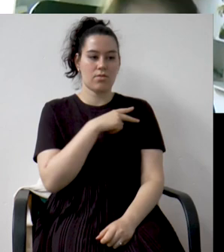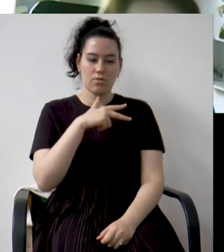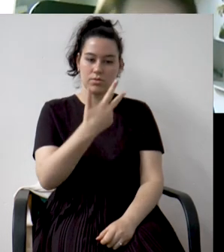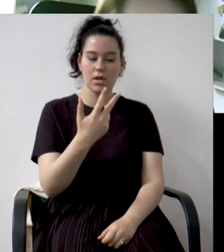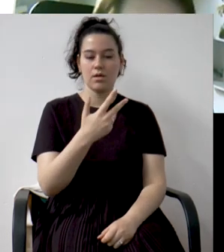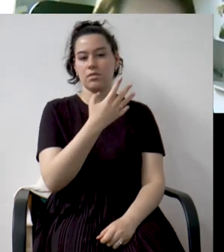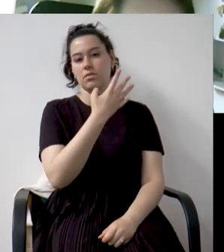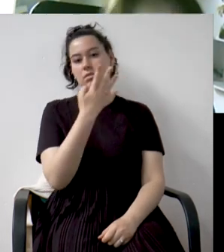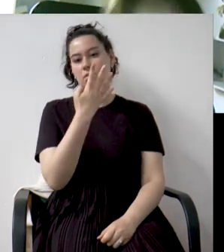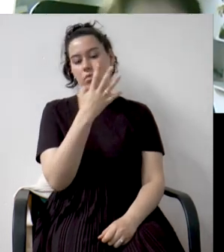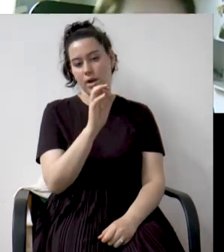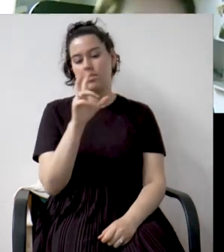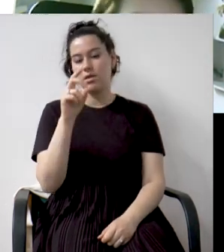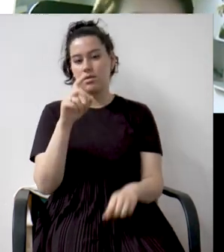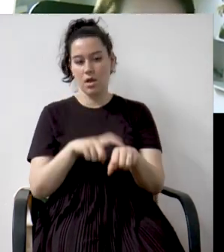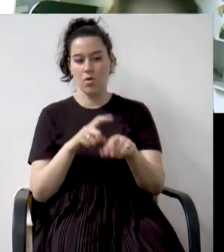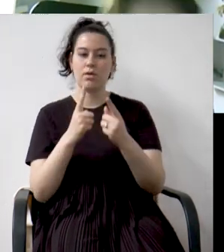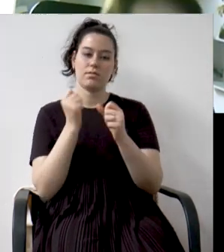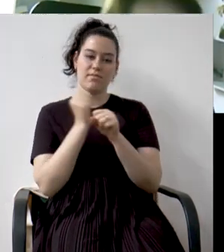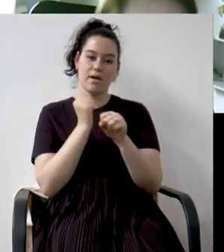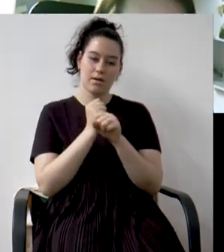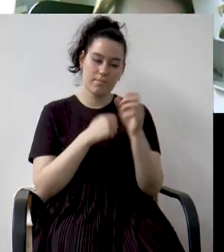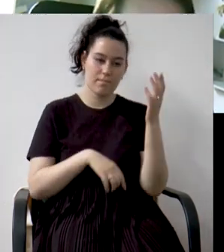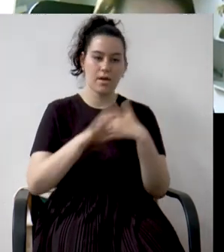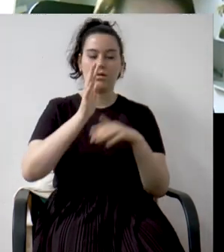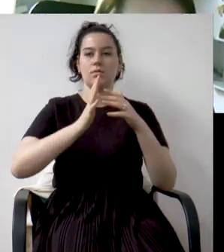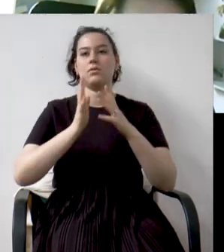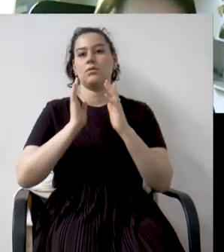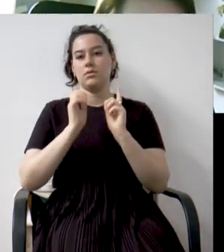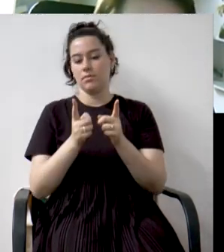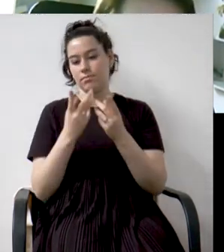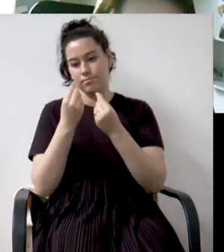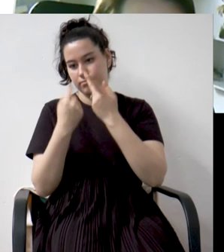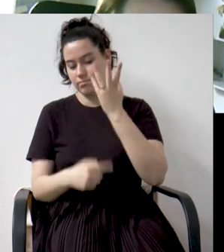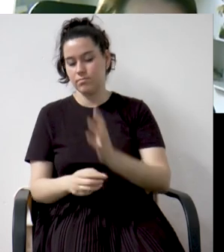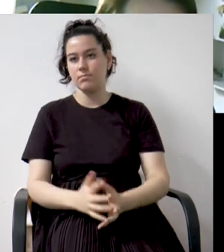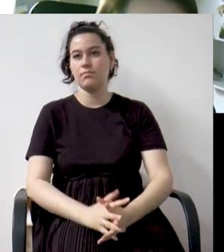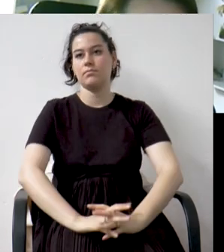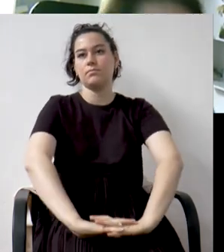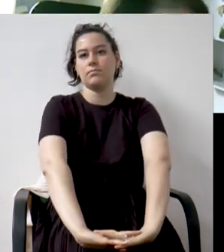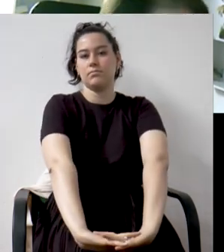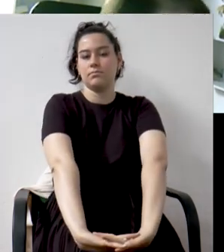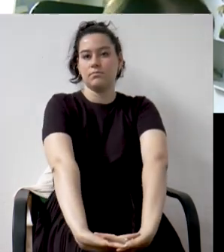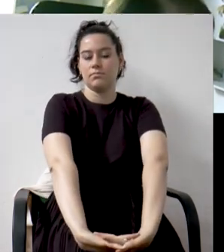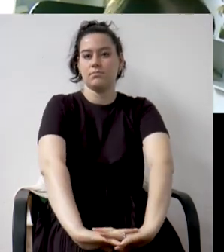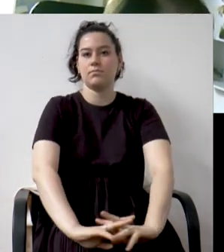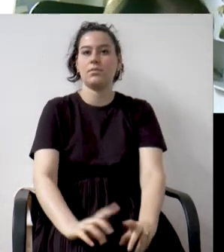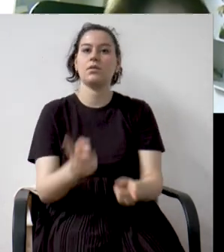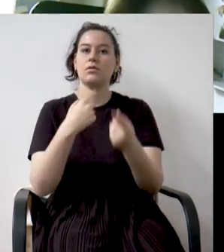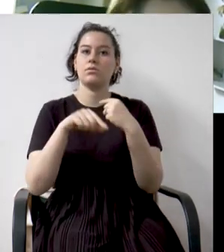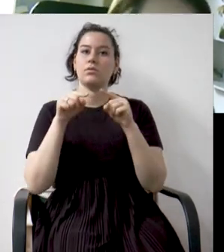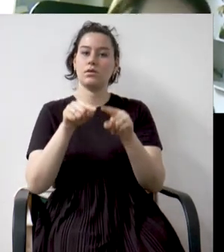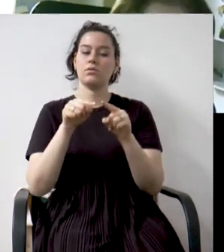30 o 40 horas que haga las tres funciones y que haga carrera dentro de la universidad. Entonces, eso como que va a dar